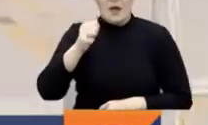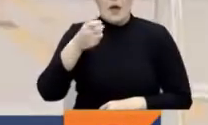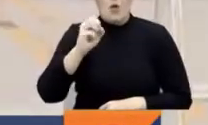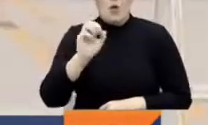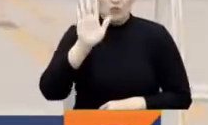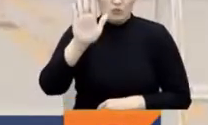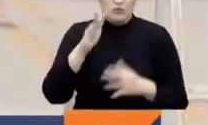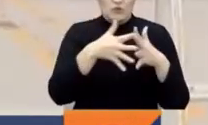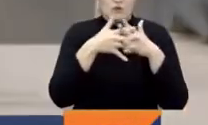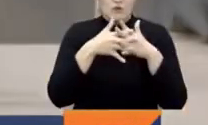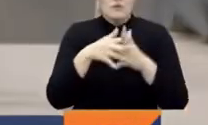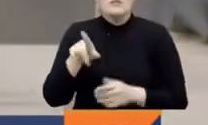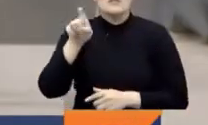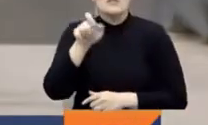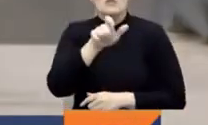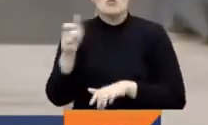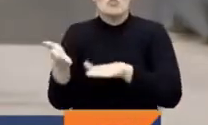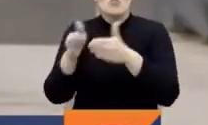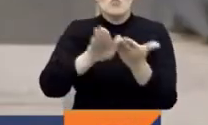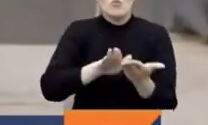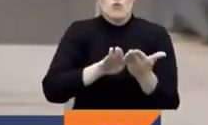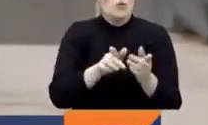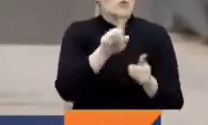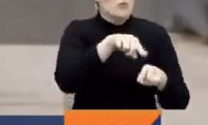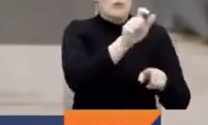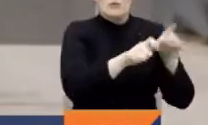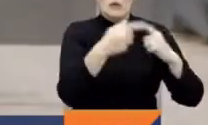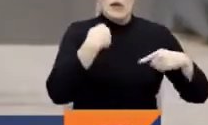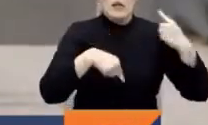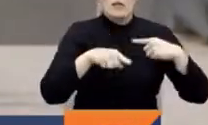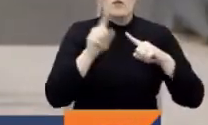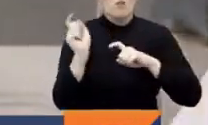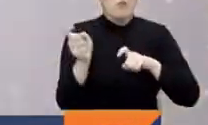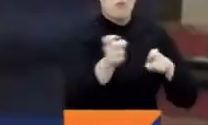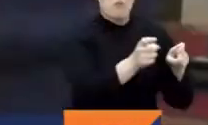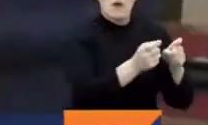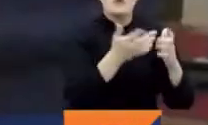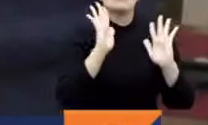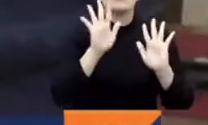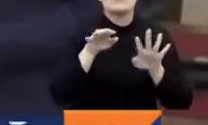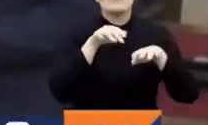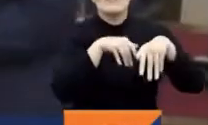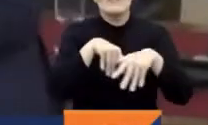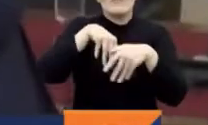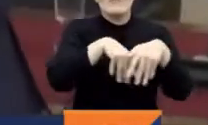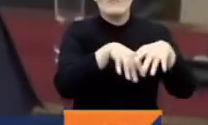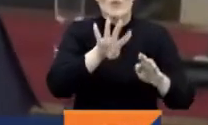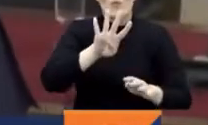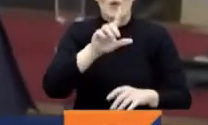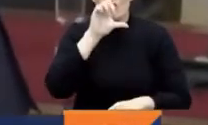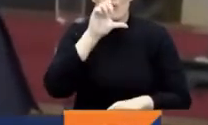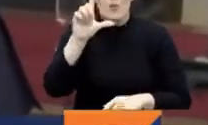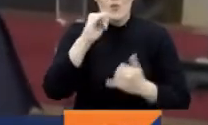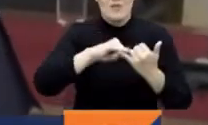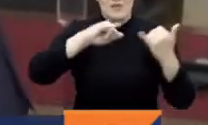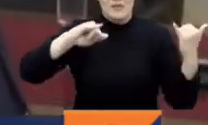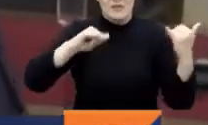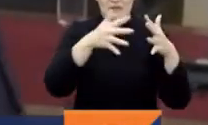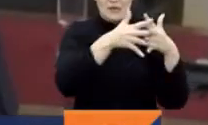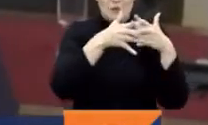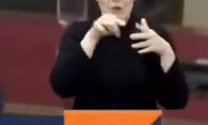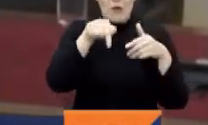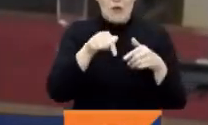dejó un tiroteo en pleno desfile de celebración de la independencia en Estados Unidos. En Chile presentaron el texto de la